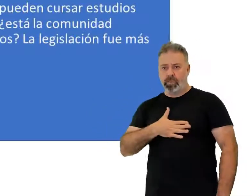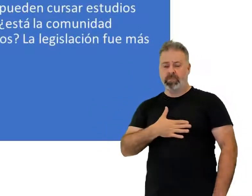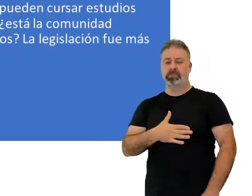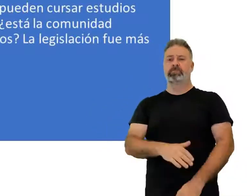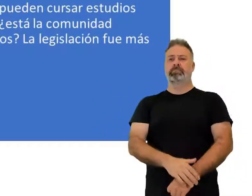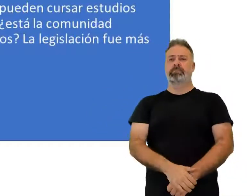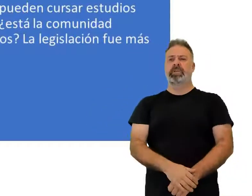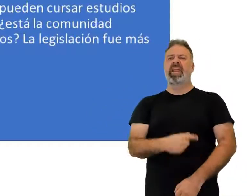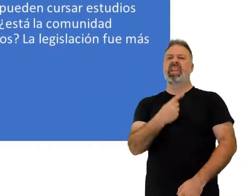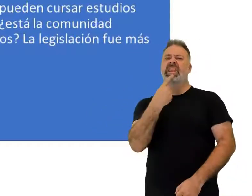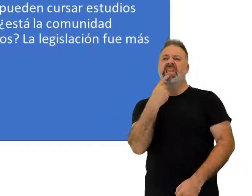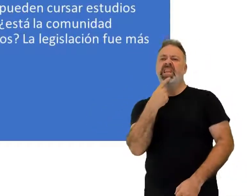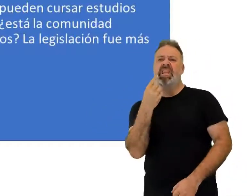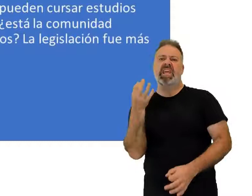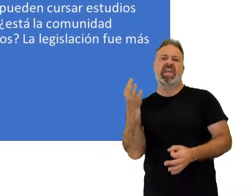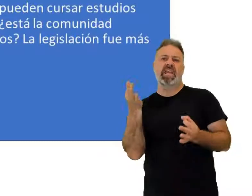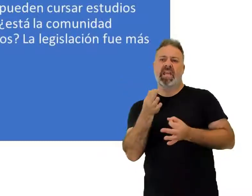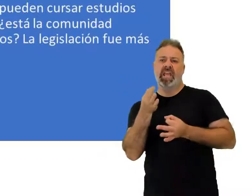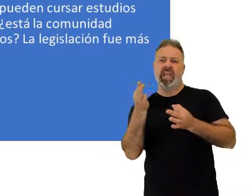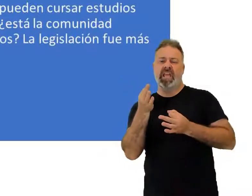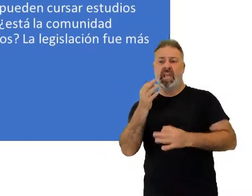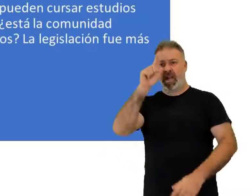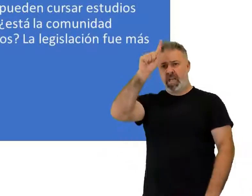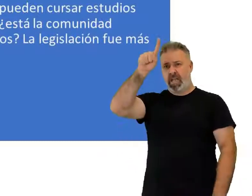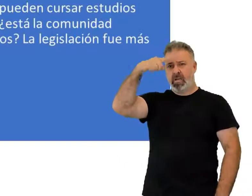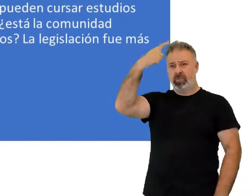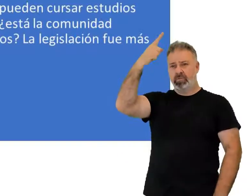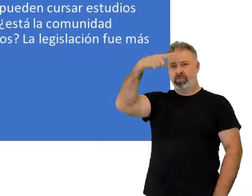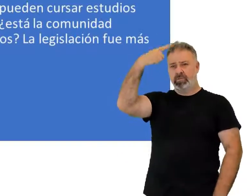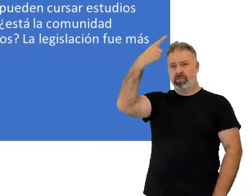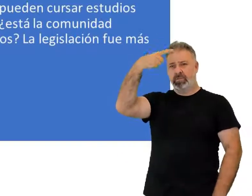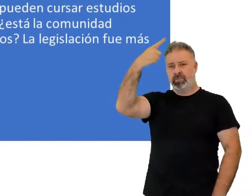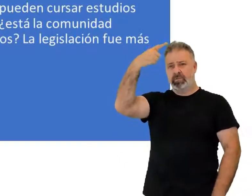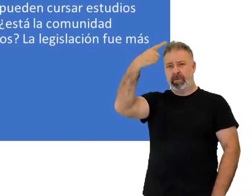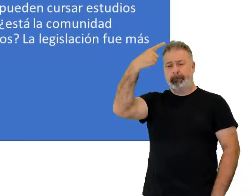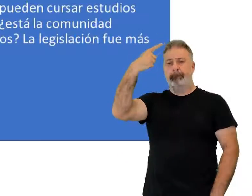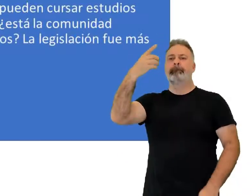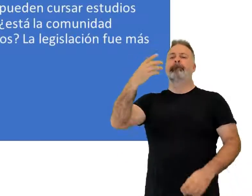viene a decir que la cultura inmaterial